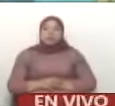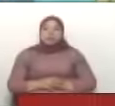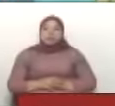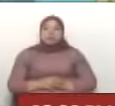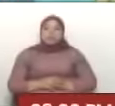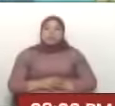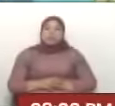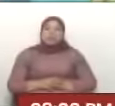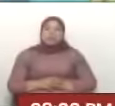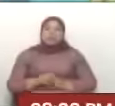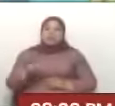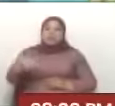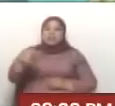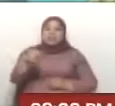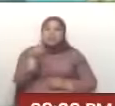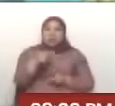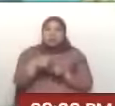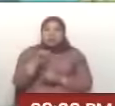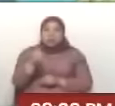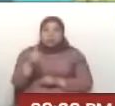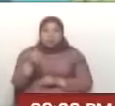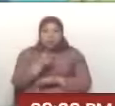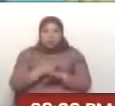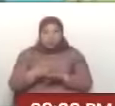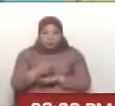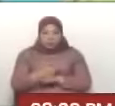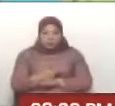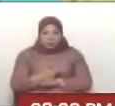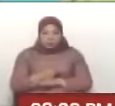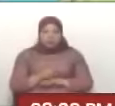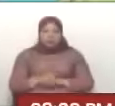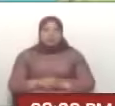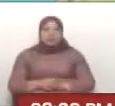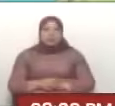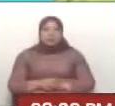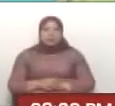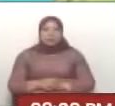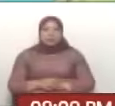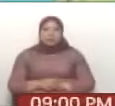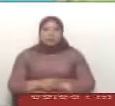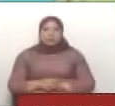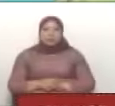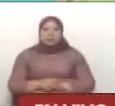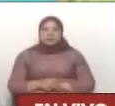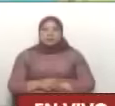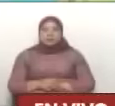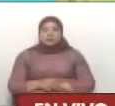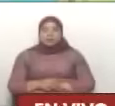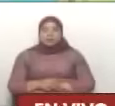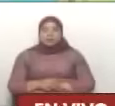y pasar al segmento del 1x10 buen gobierno, tengo por aquí